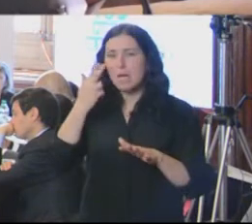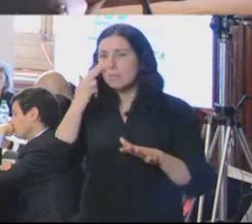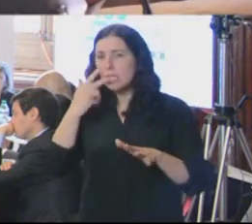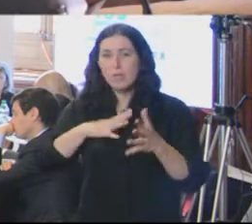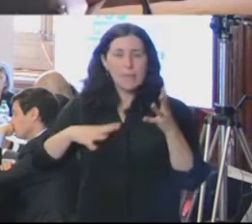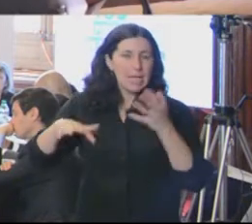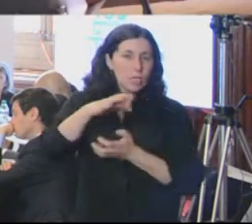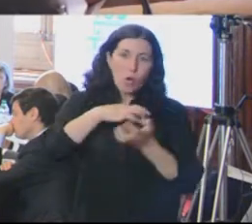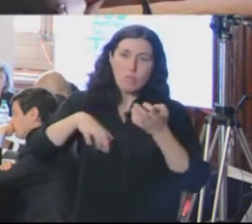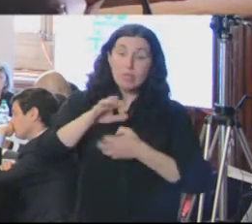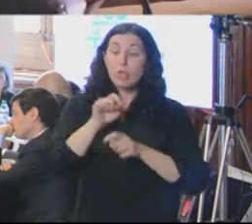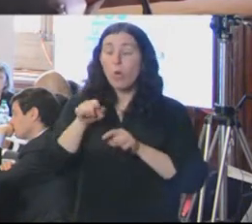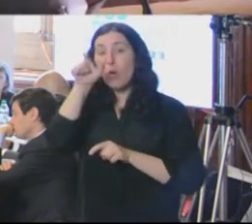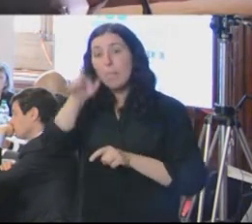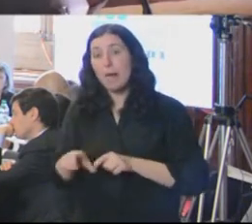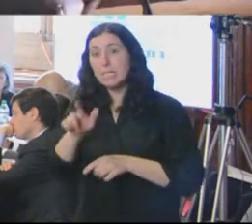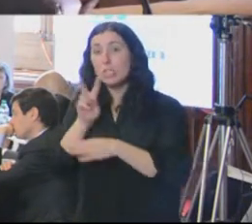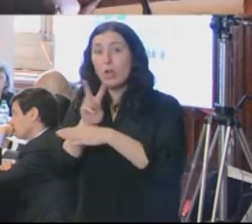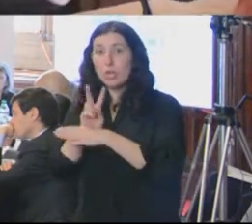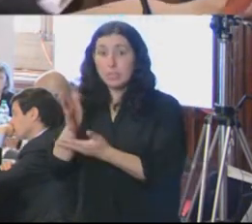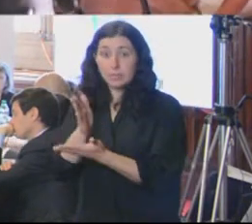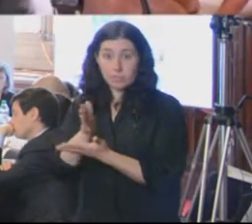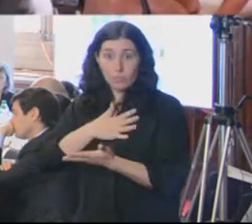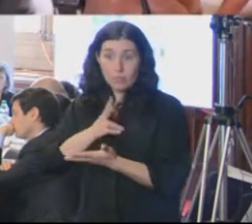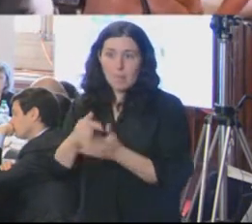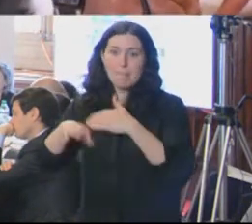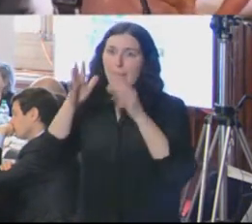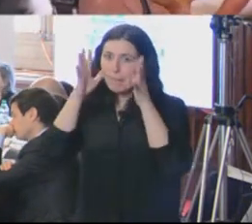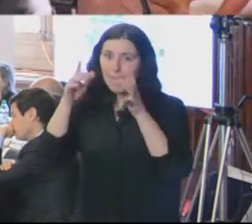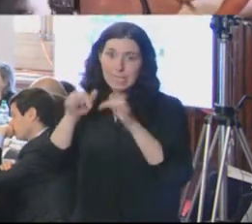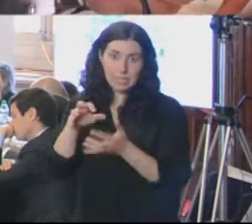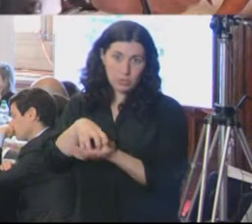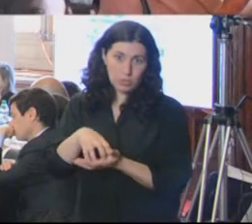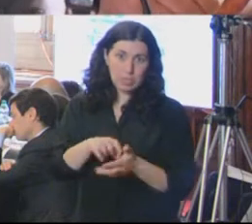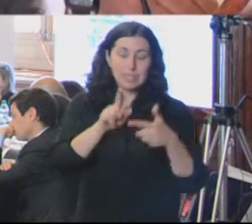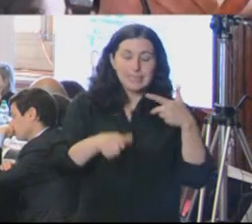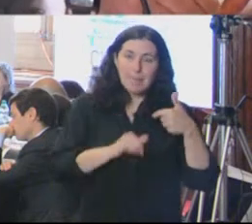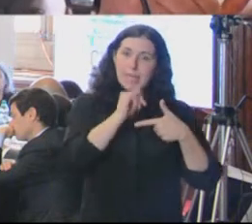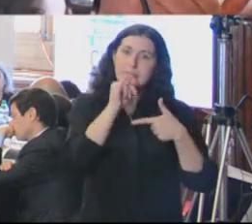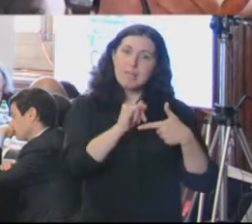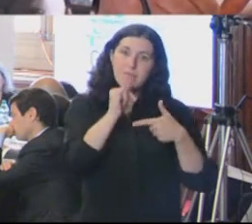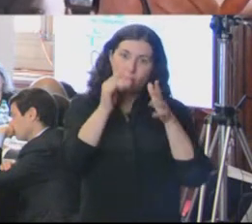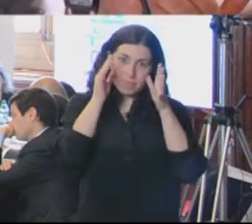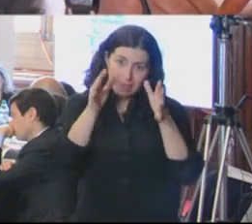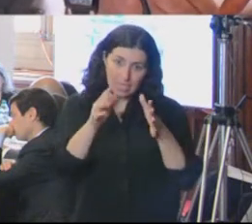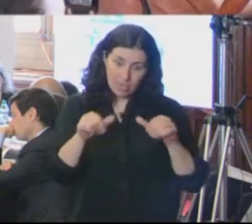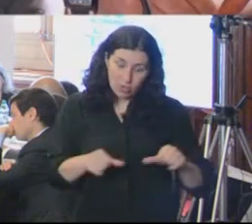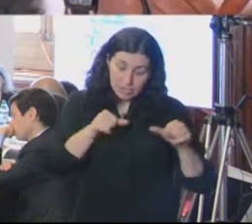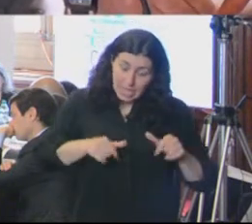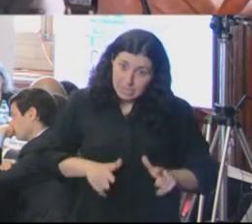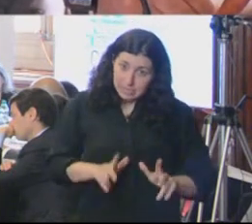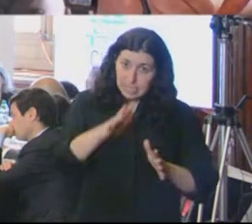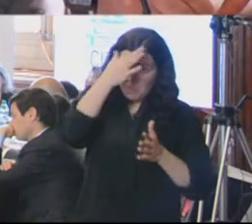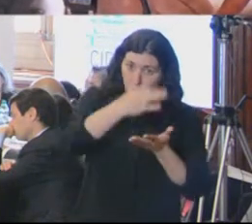mayor riesgo para líderes y defensores de derechos humanos. Los informes de riesgo elaborados por la Defensoría del Pueblo a través